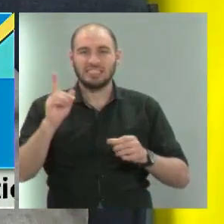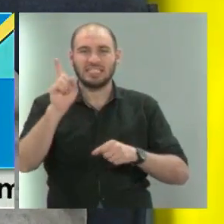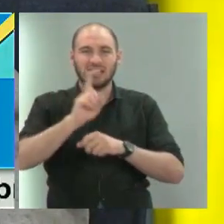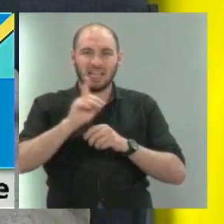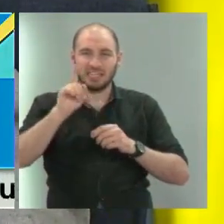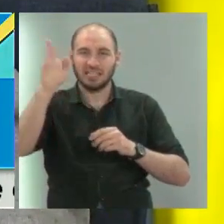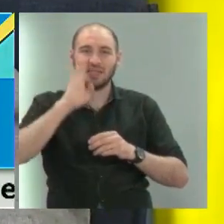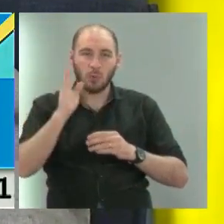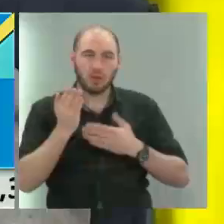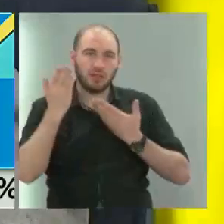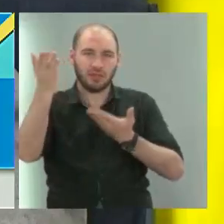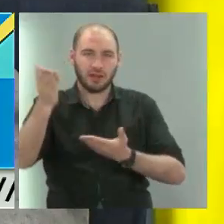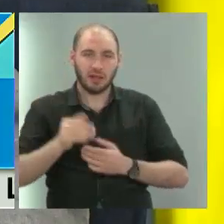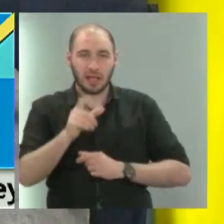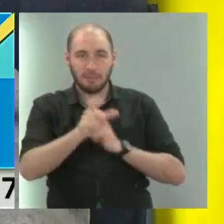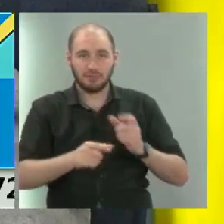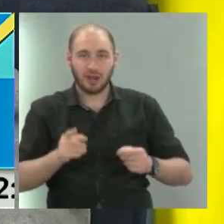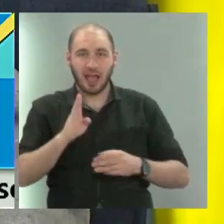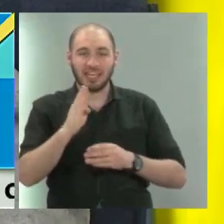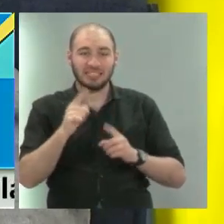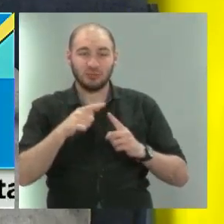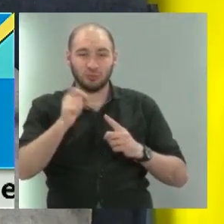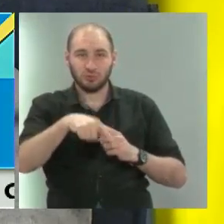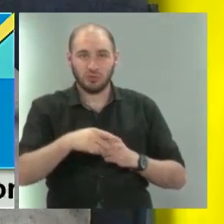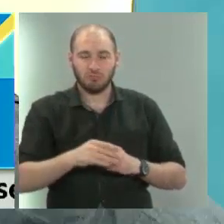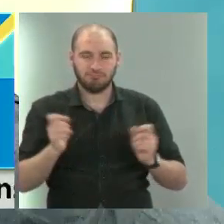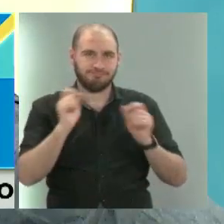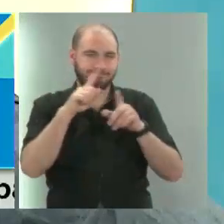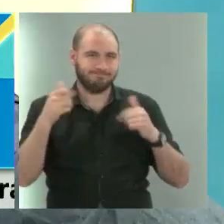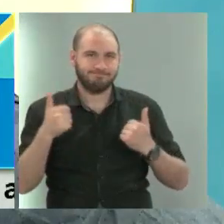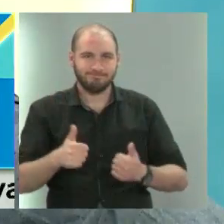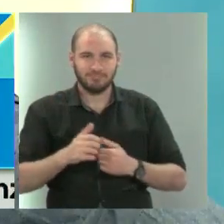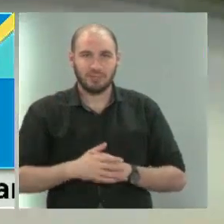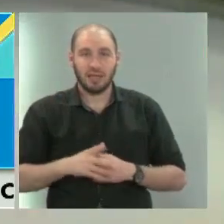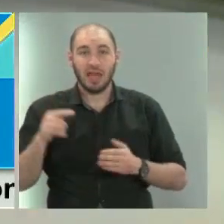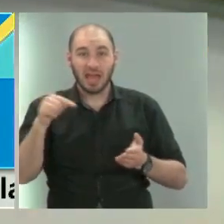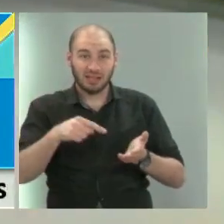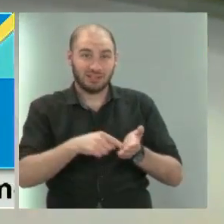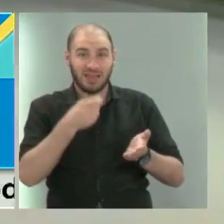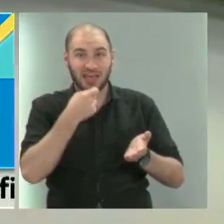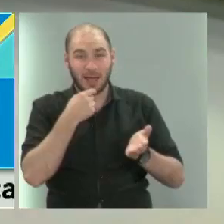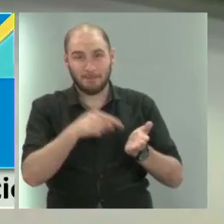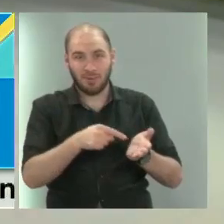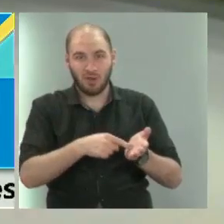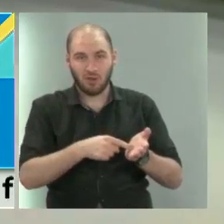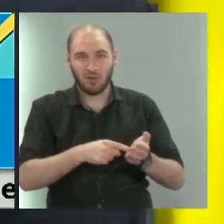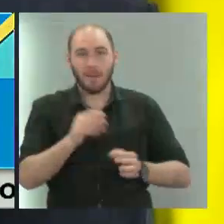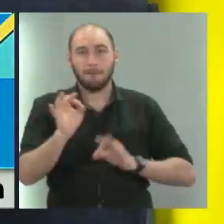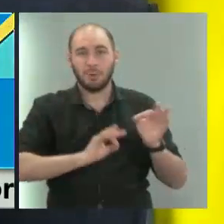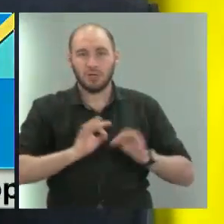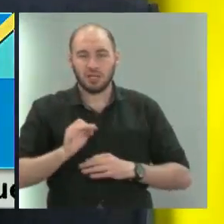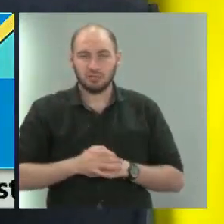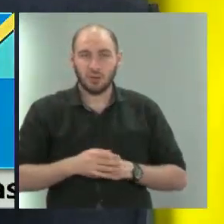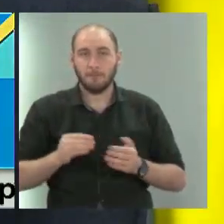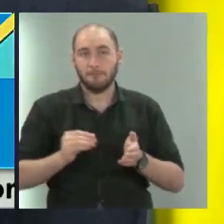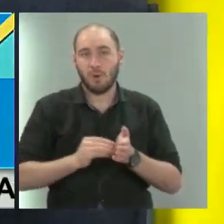Estados Unidos con gente que sale del Balseiro. Es una maravilla. Bueno, esos ejemplos son proyectos en